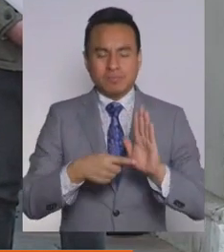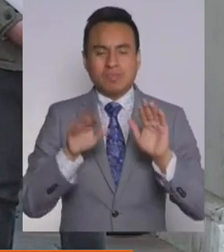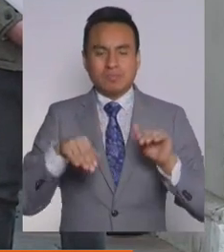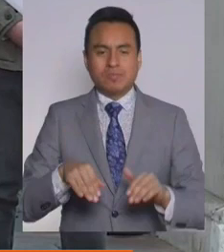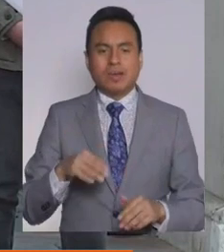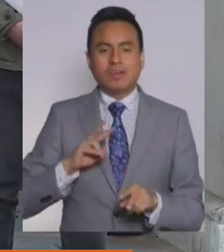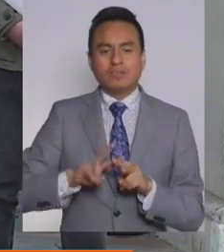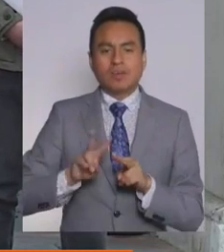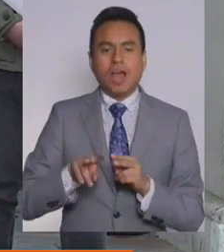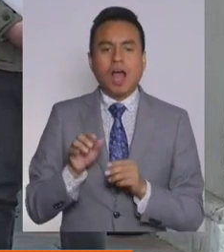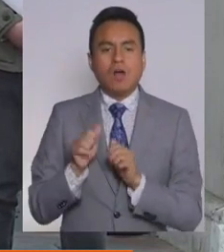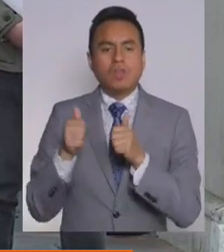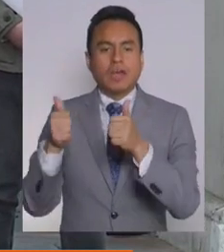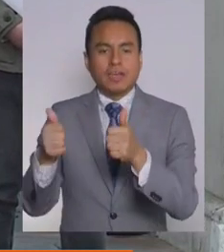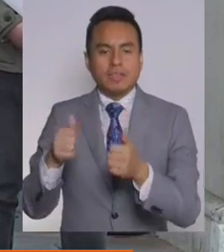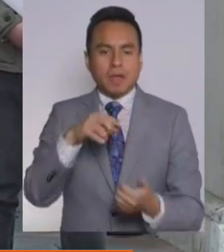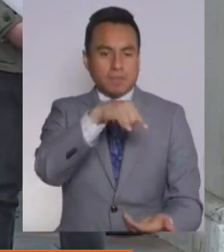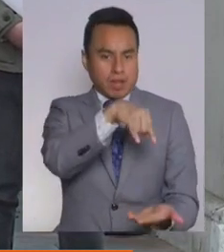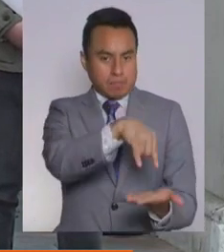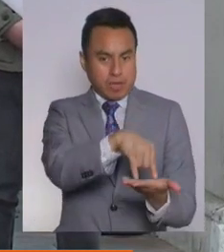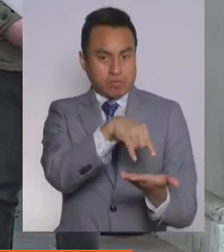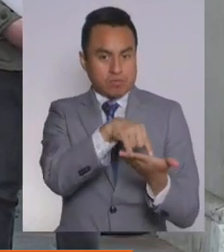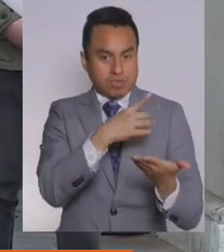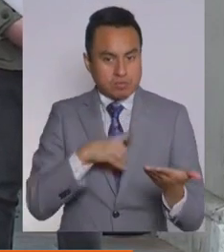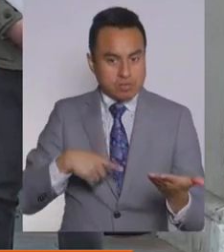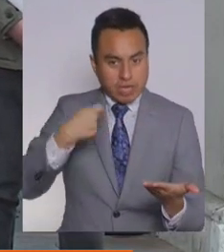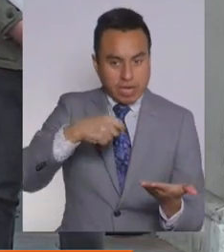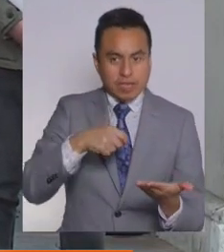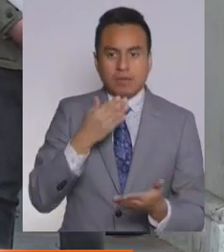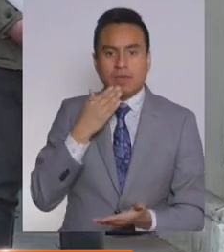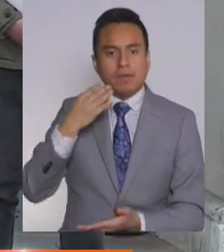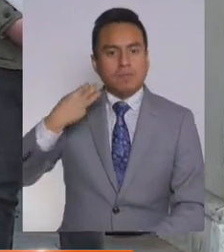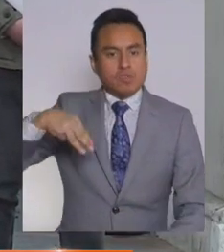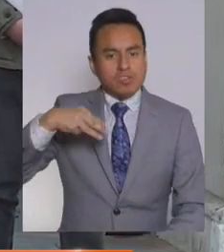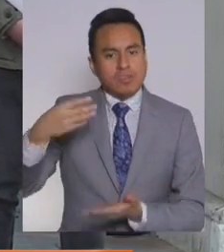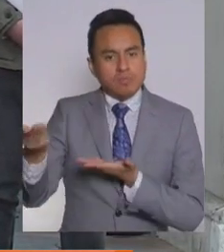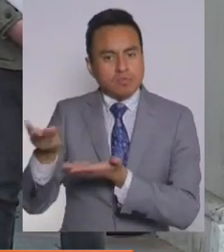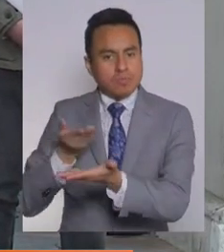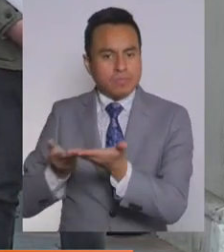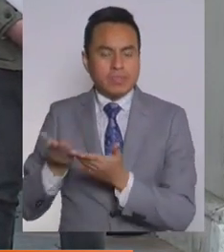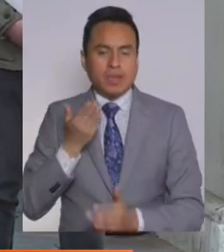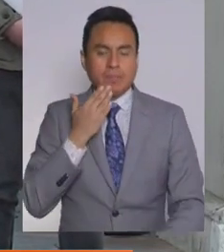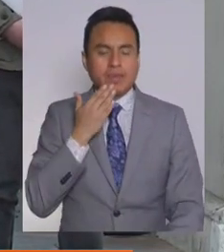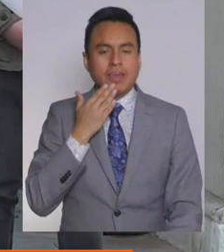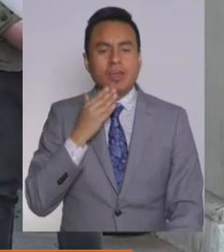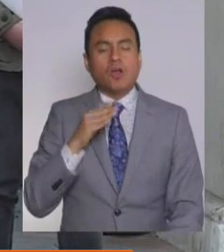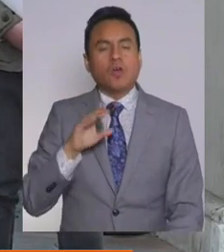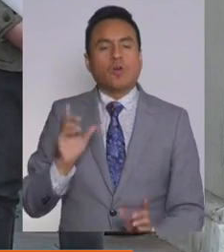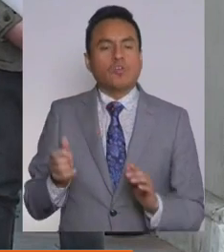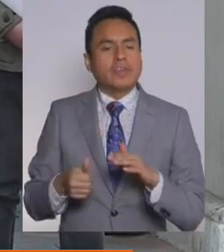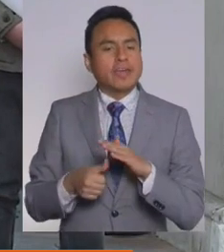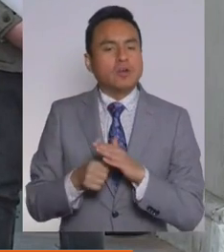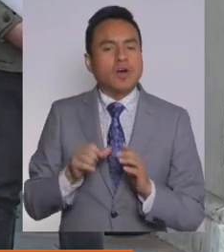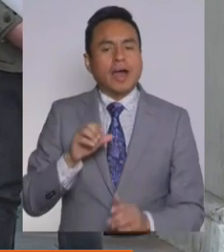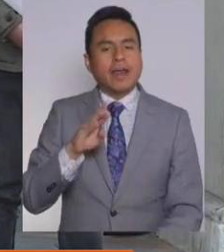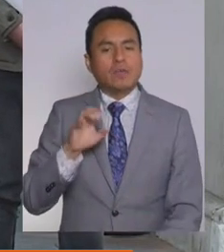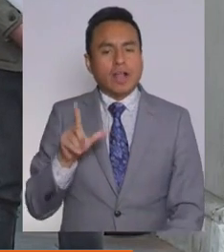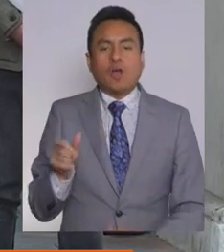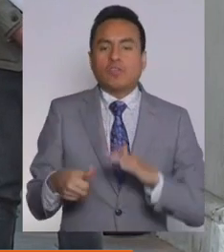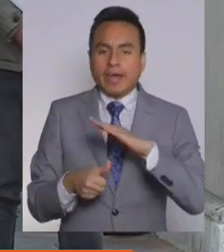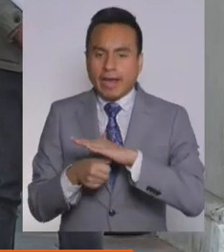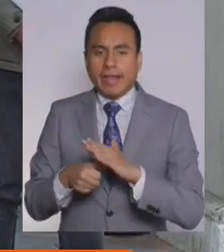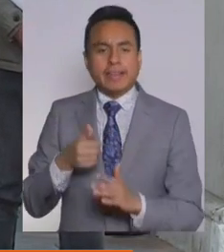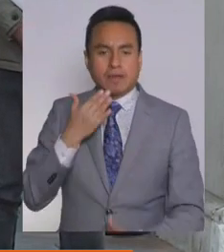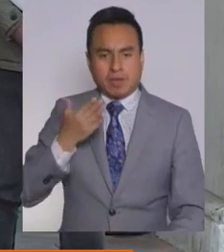Lo hemos hecho con nuestras autoridades en el Parlamento, con nuestras autoridades en el municipio, también con los consejeros regionales, con los concejales en los